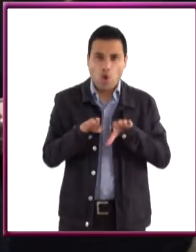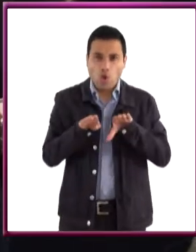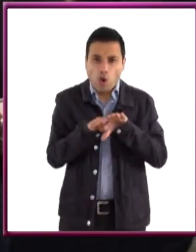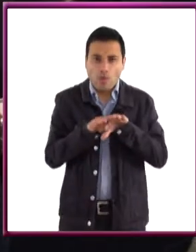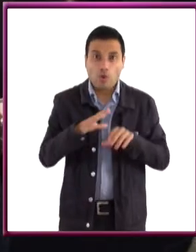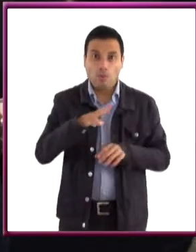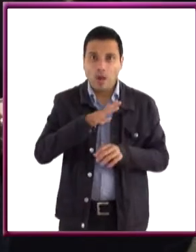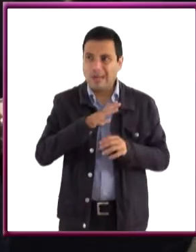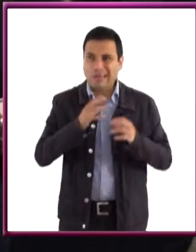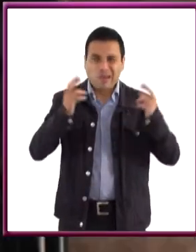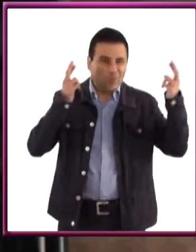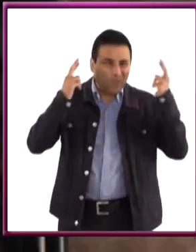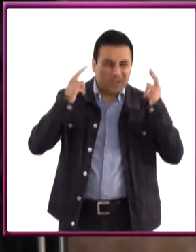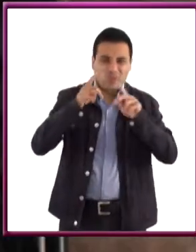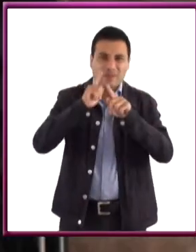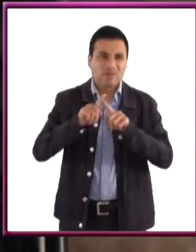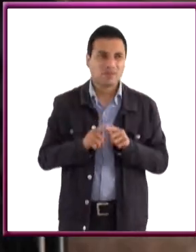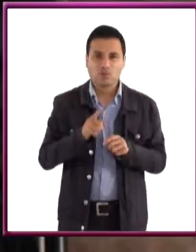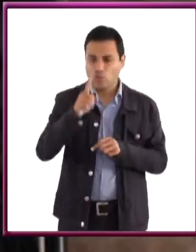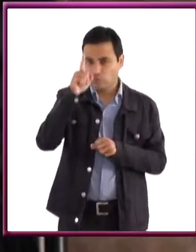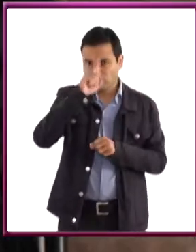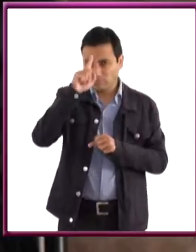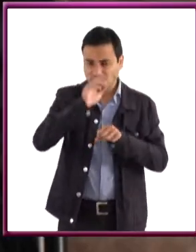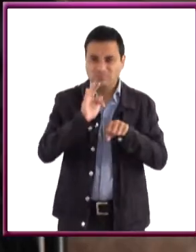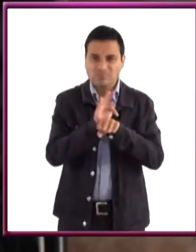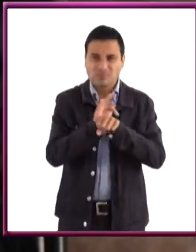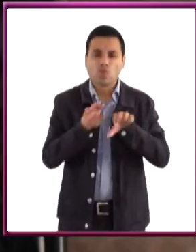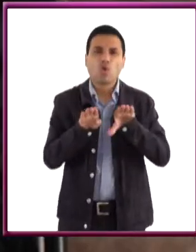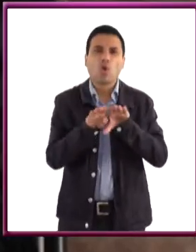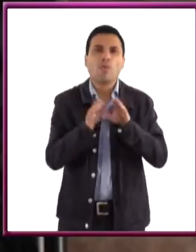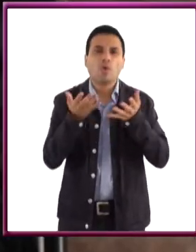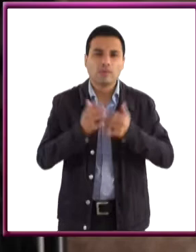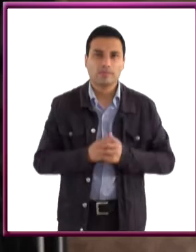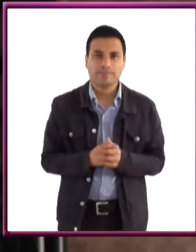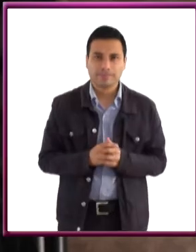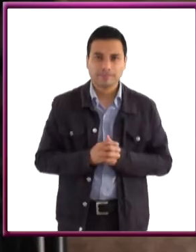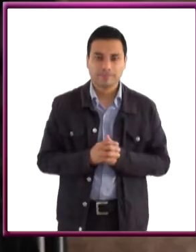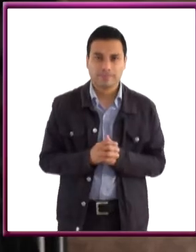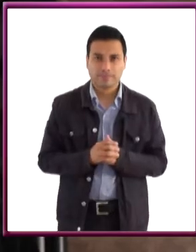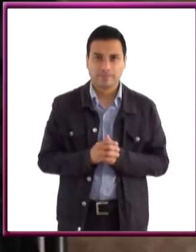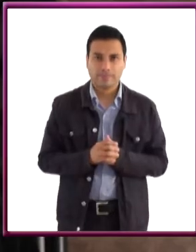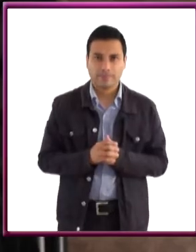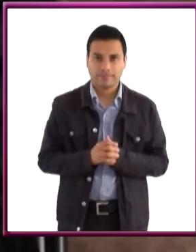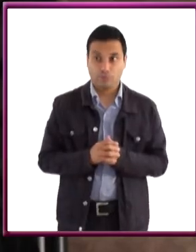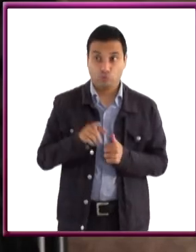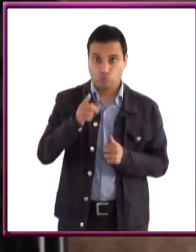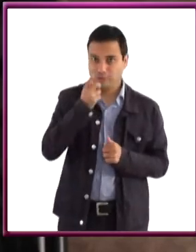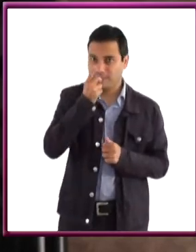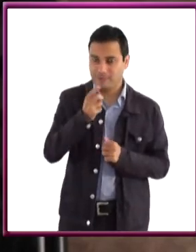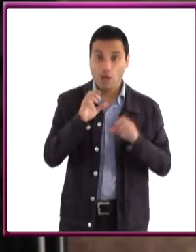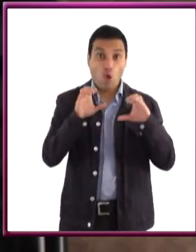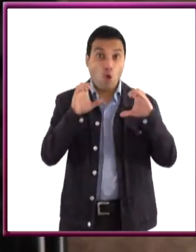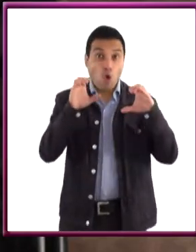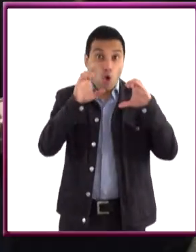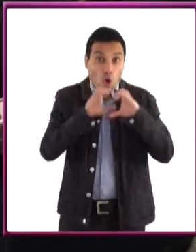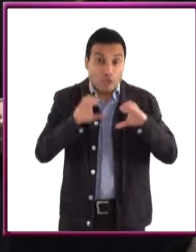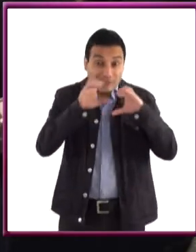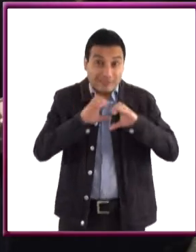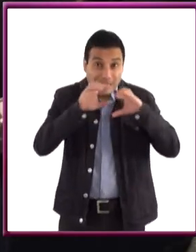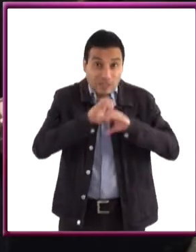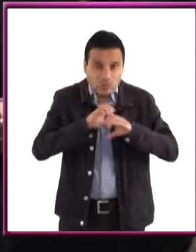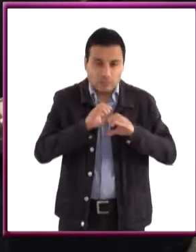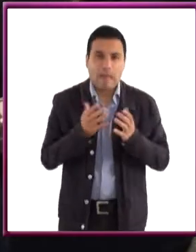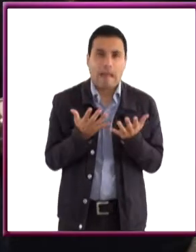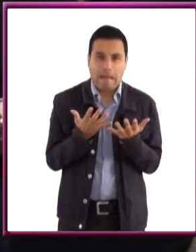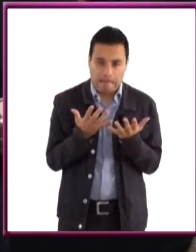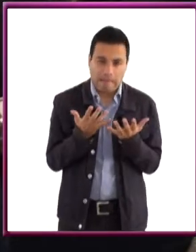muchas distracciones, ¿qué recomendaría usted? A lo mejor un entorno, quizás lo que menciona el concierto es para alguien que ya la